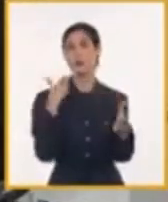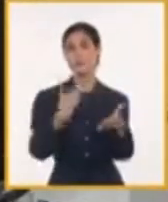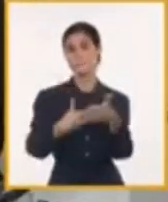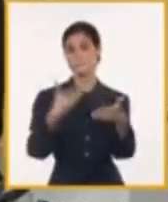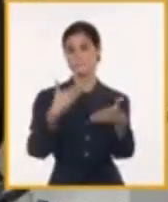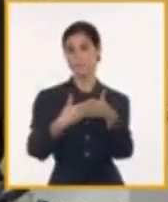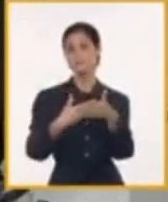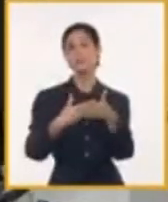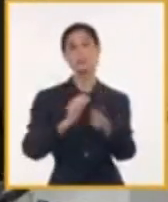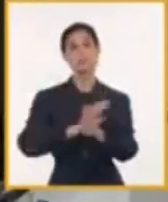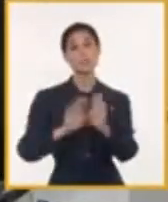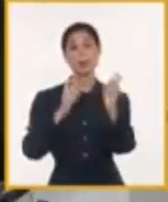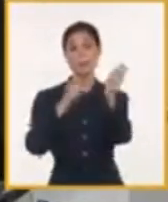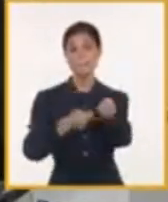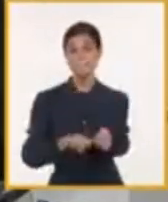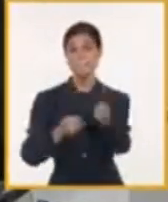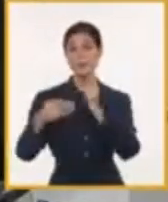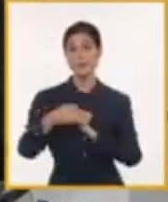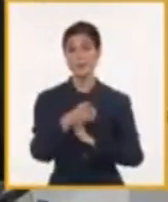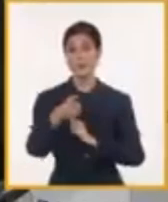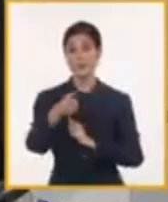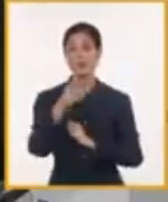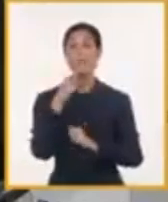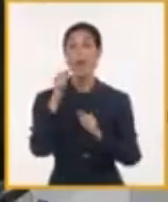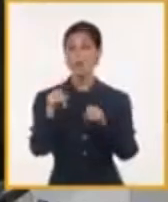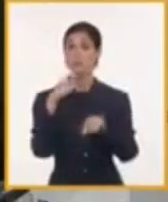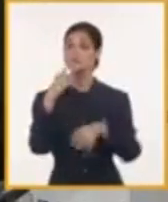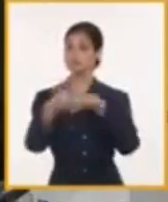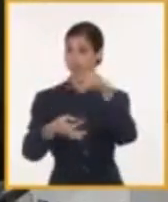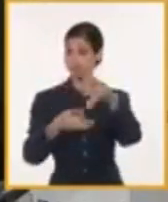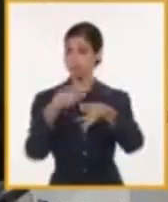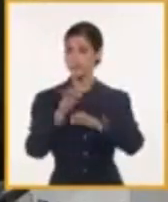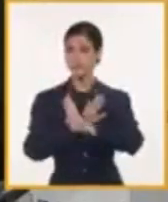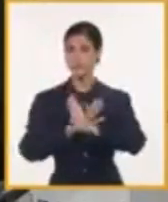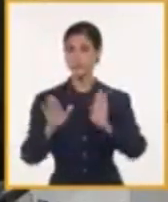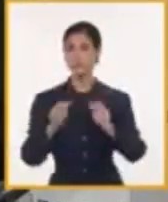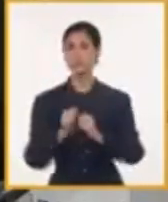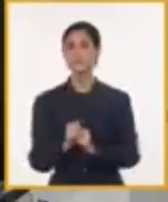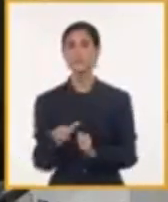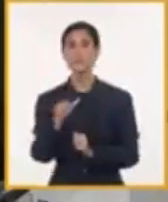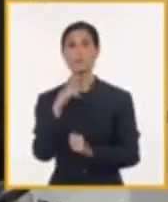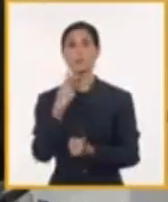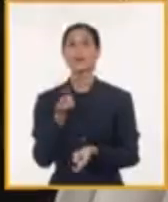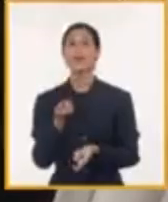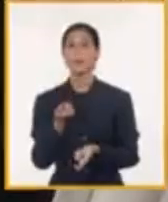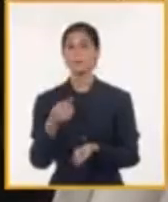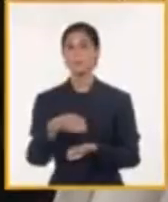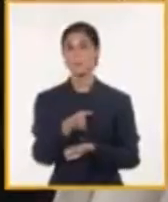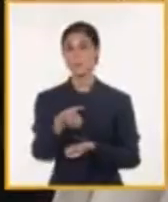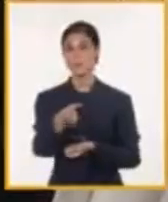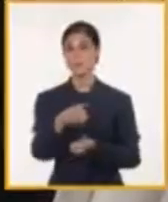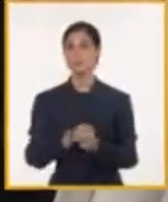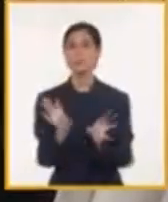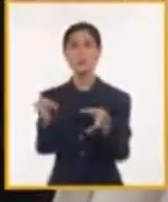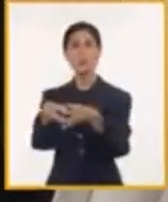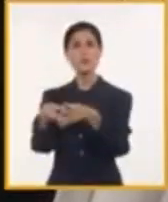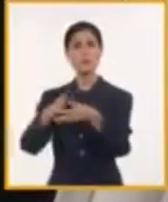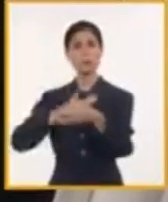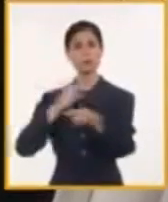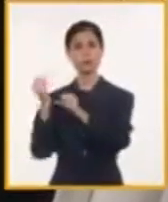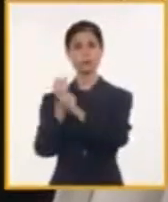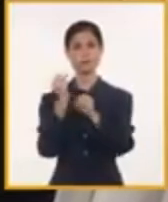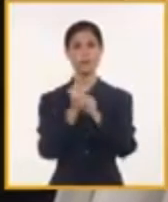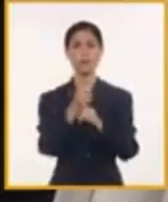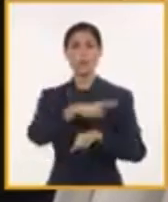agroalimentario, el alimentario, que ya pasaron por la mesa recientemente, y el grupo de la pesca. El grupo de nosotros abarca todas